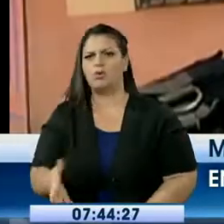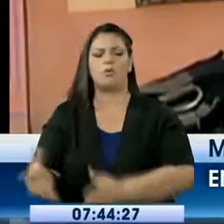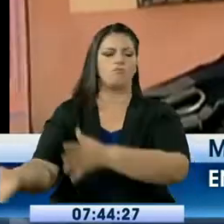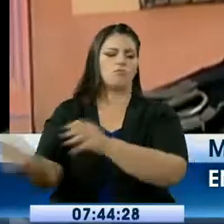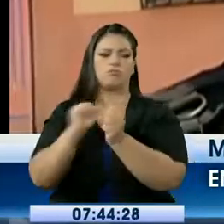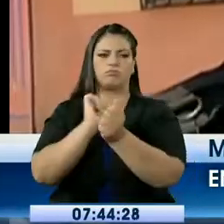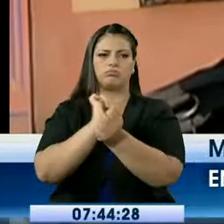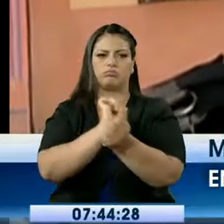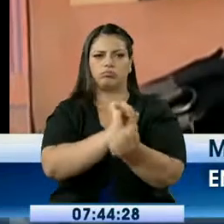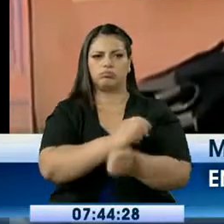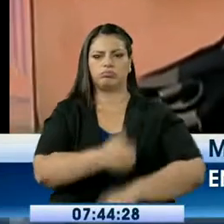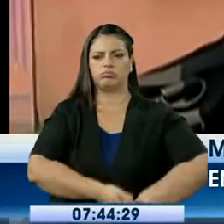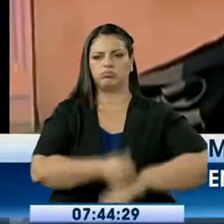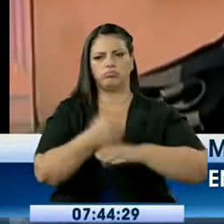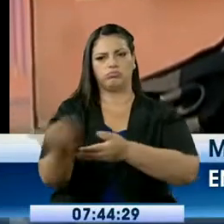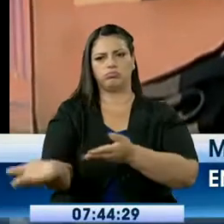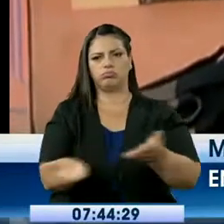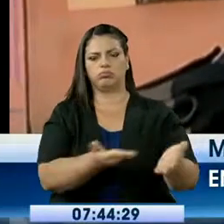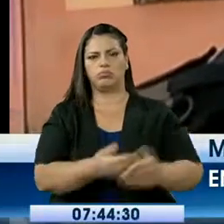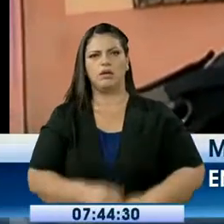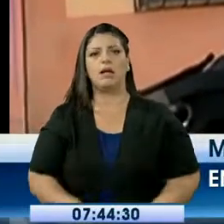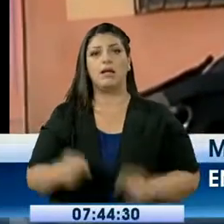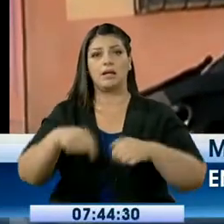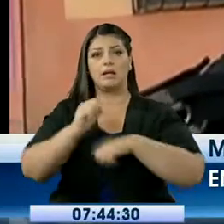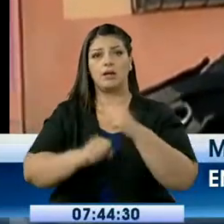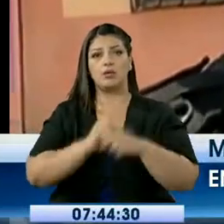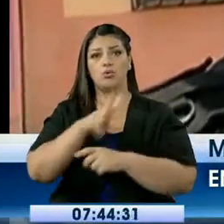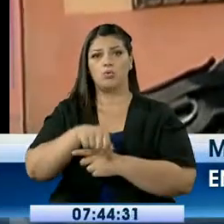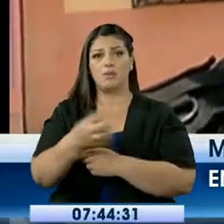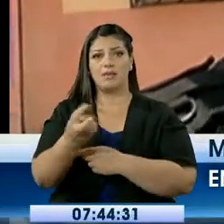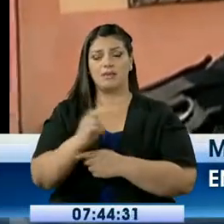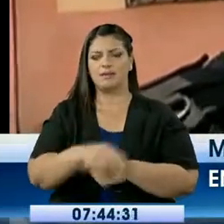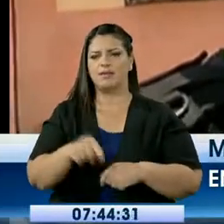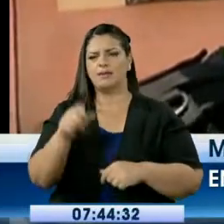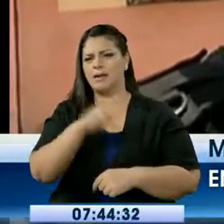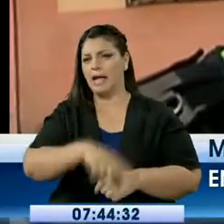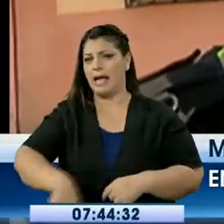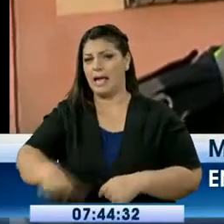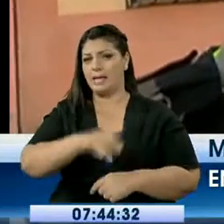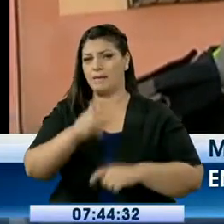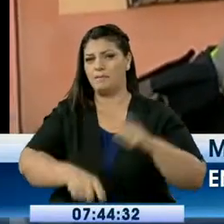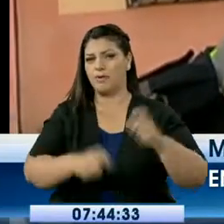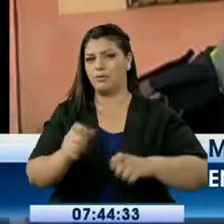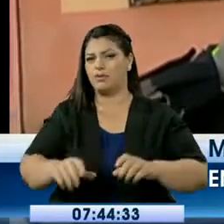competente. A lo que va del año, hemos tenido más o menos unos 10 aprendidos en lo que es por